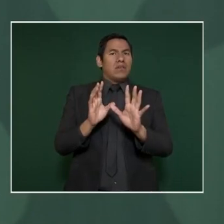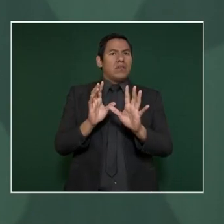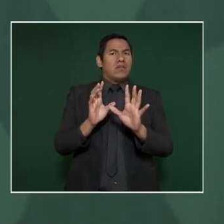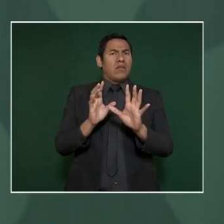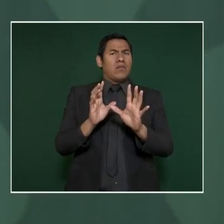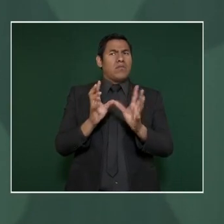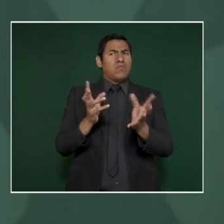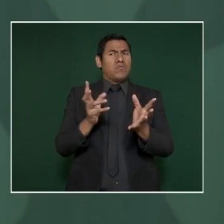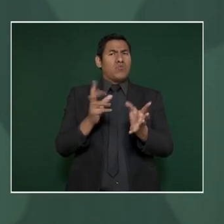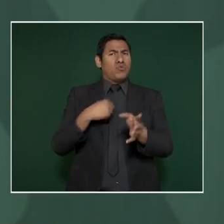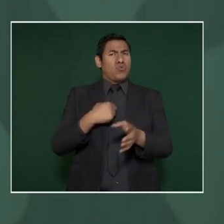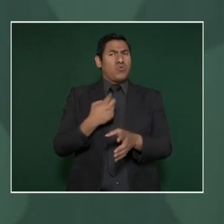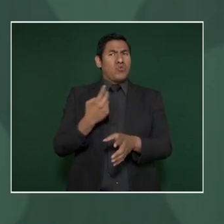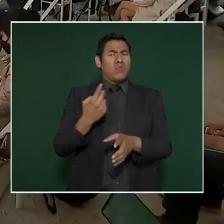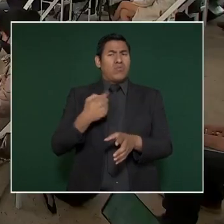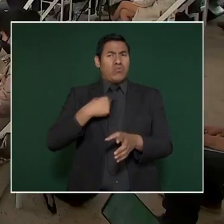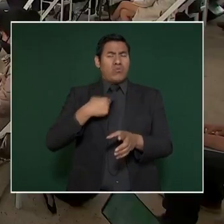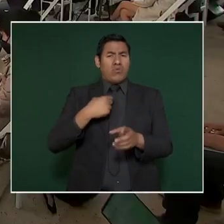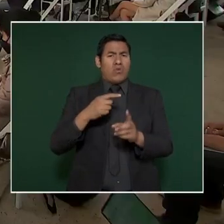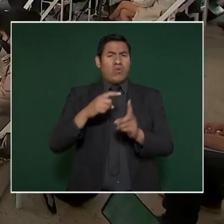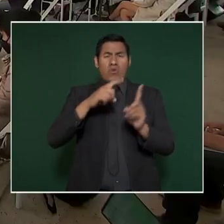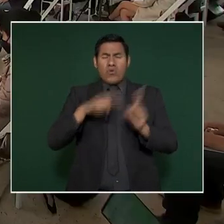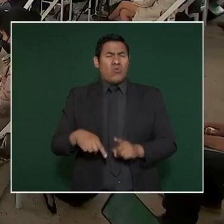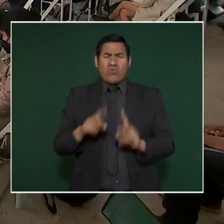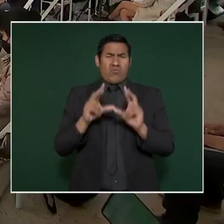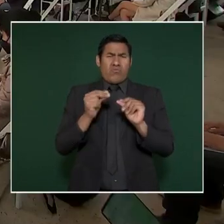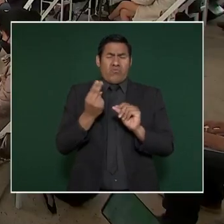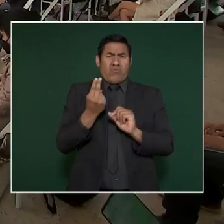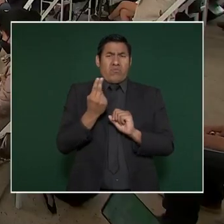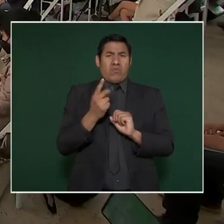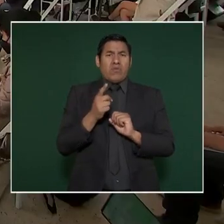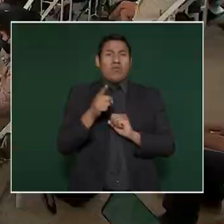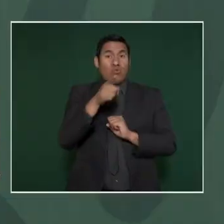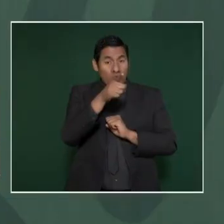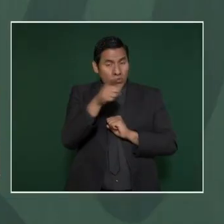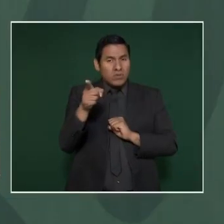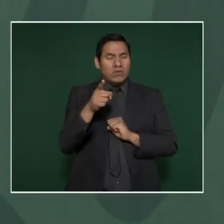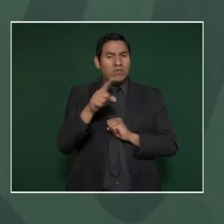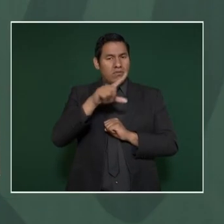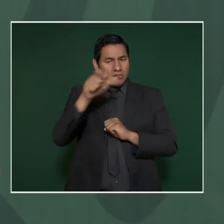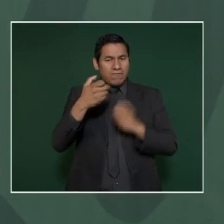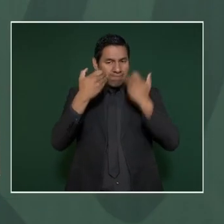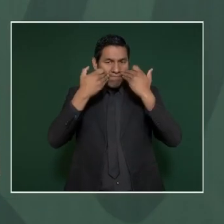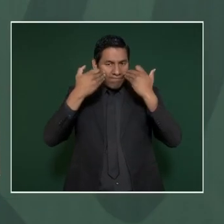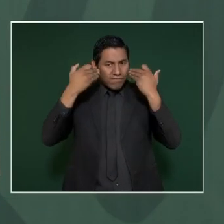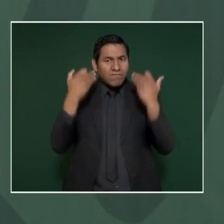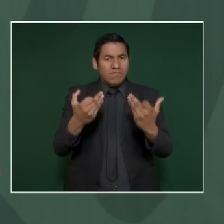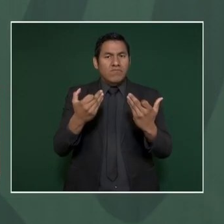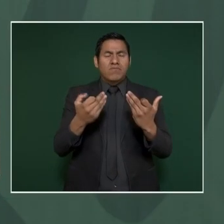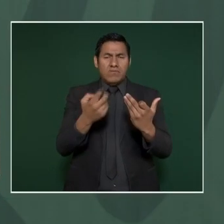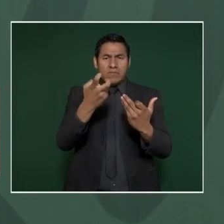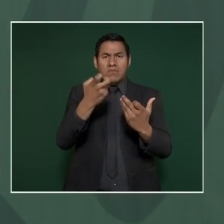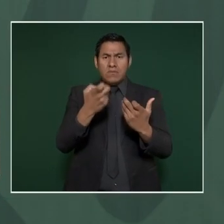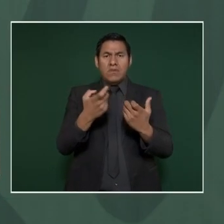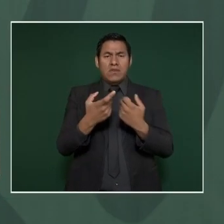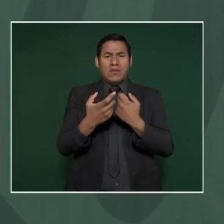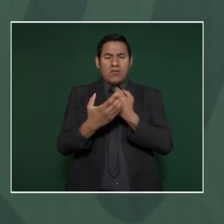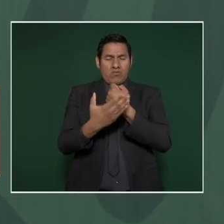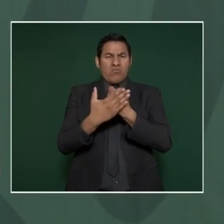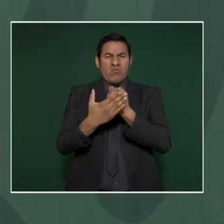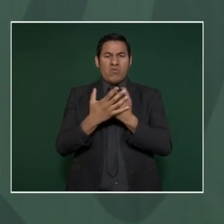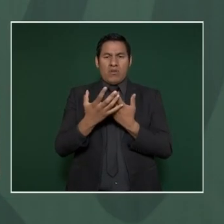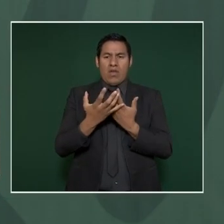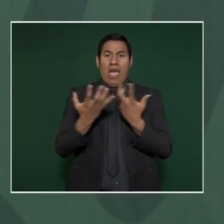yo regrese pronto que ustedes puedan constatar que Vamos a ponernos un